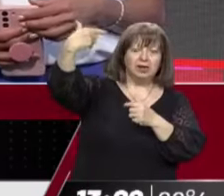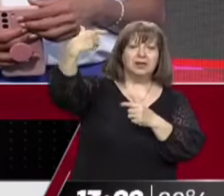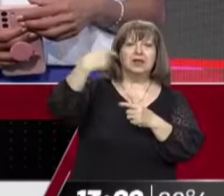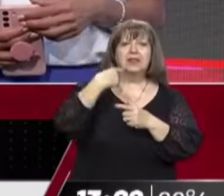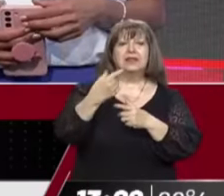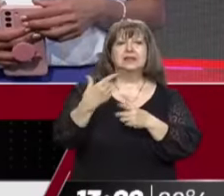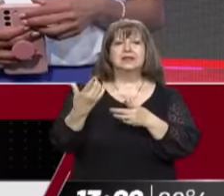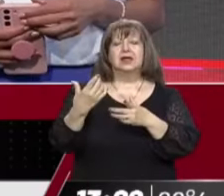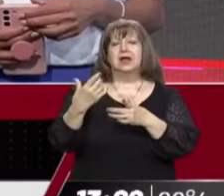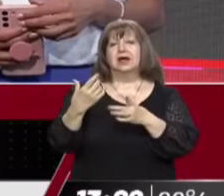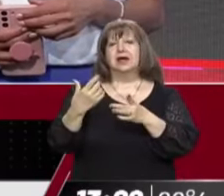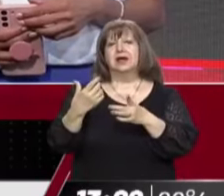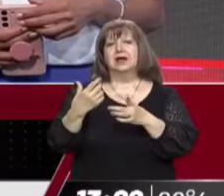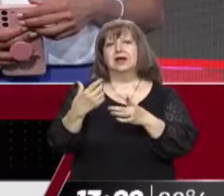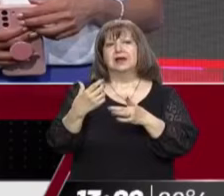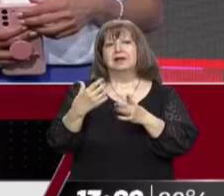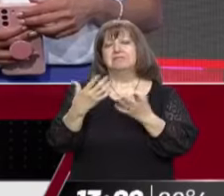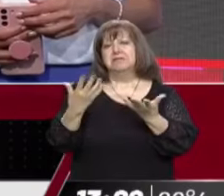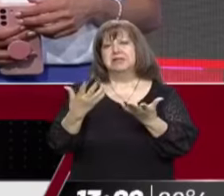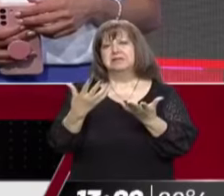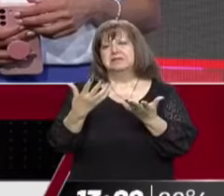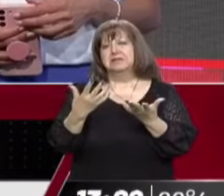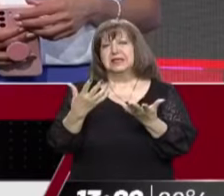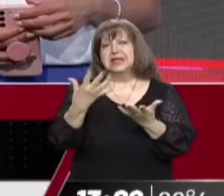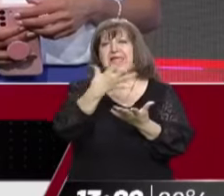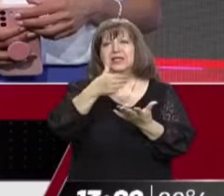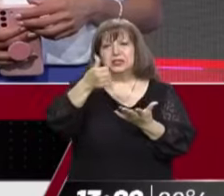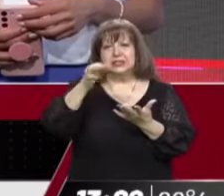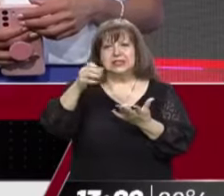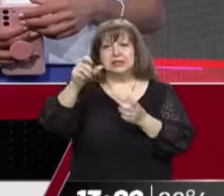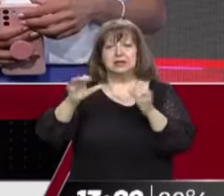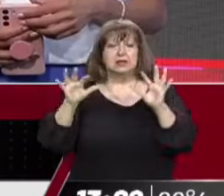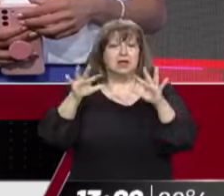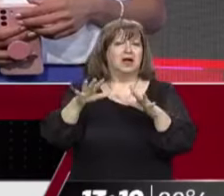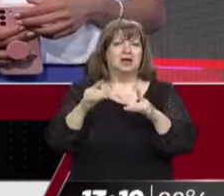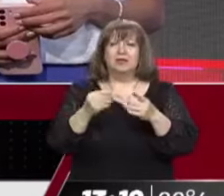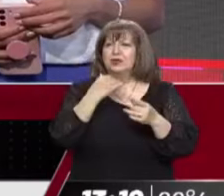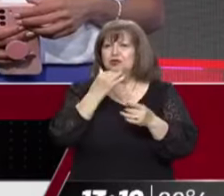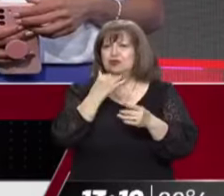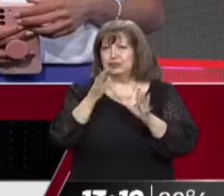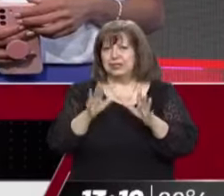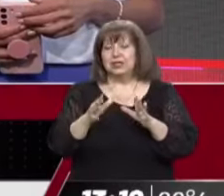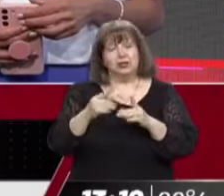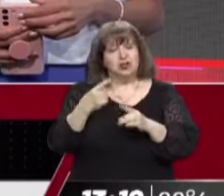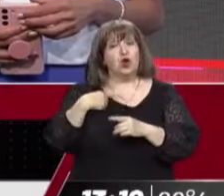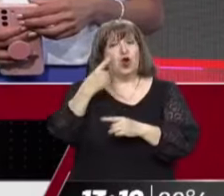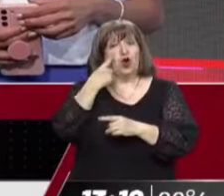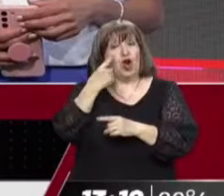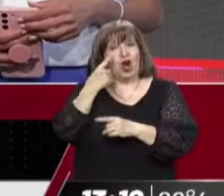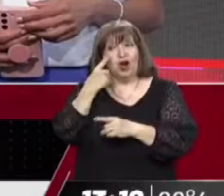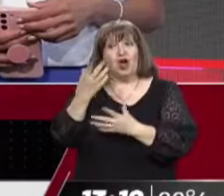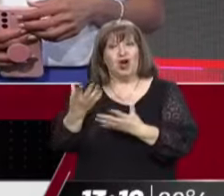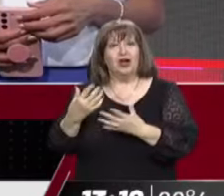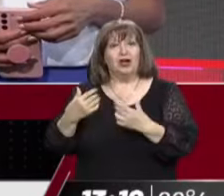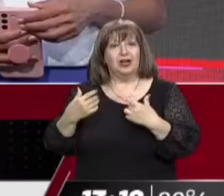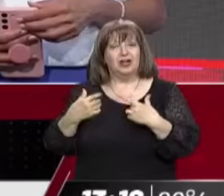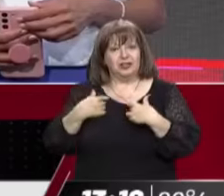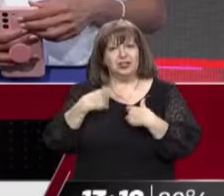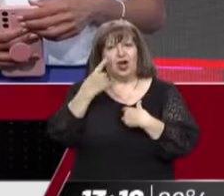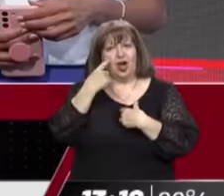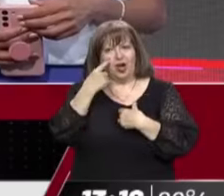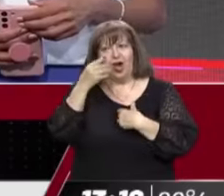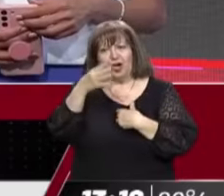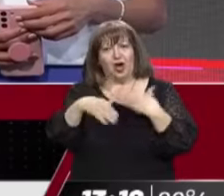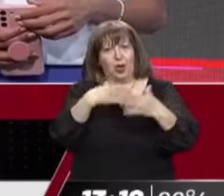que dice factor ocupacional 160 personas. Claro. Digo esto porque conozco gente que ha venido a estos juegos. Yo he ido. Y ahí habrá